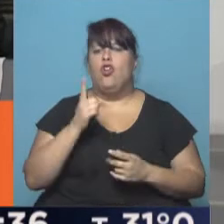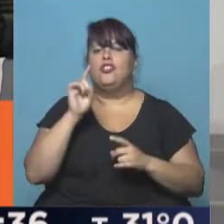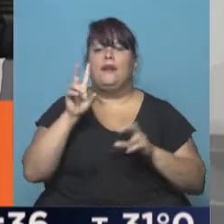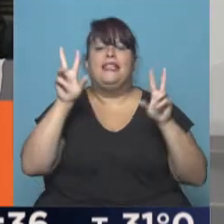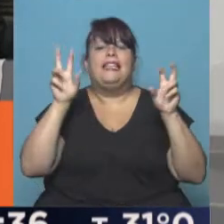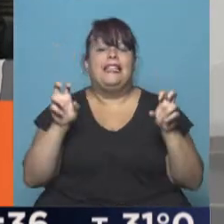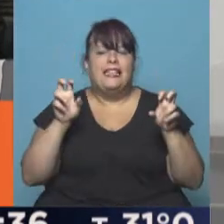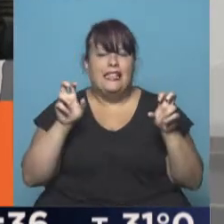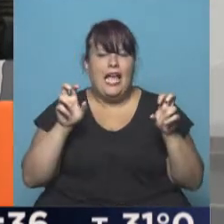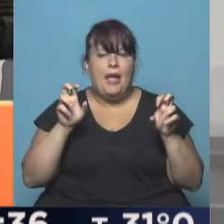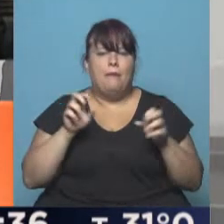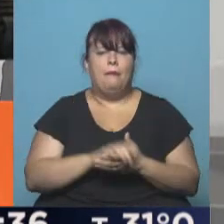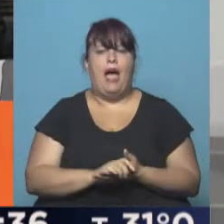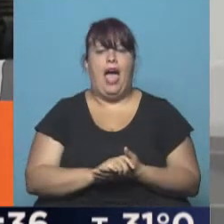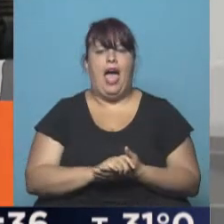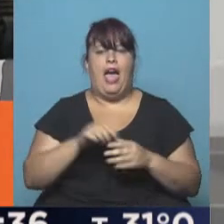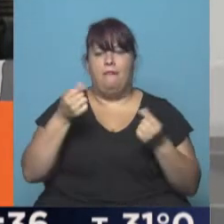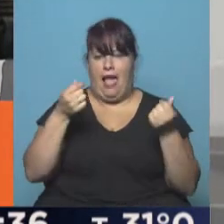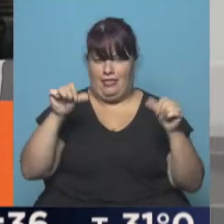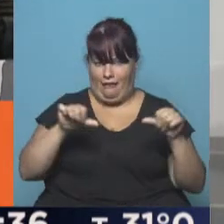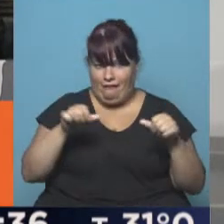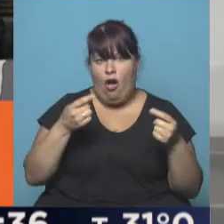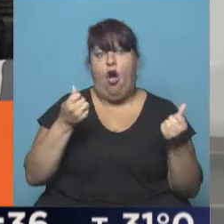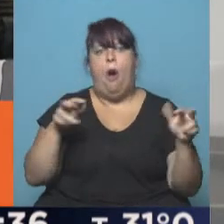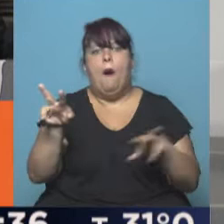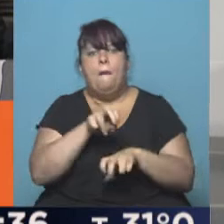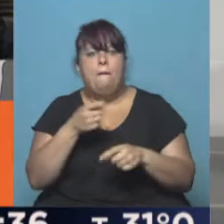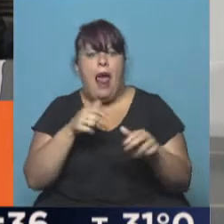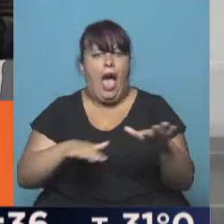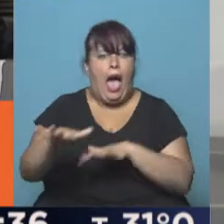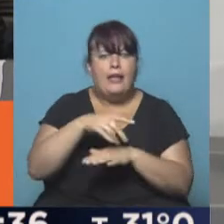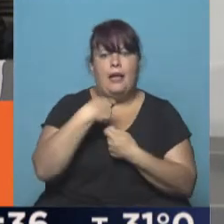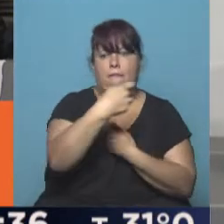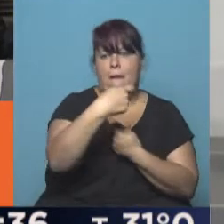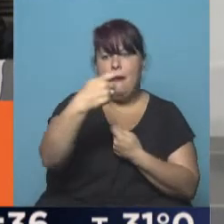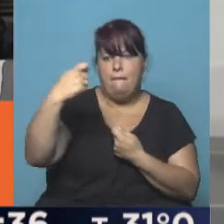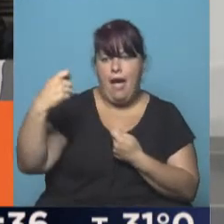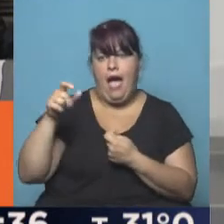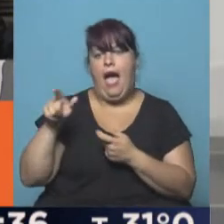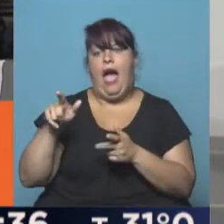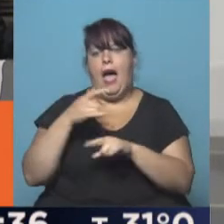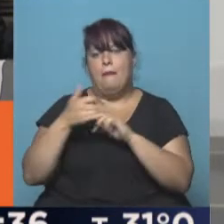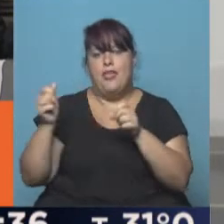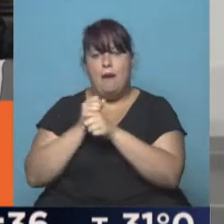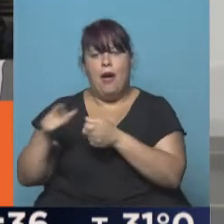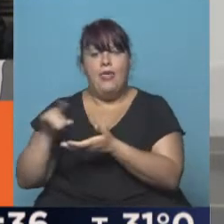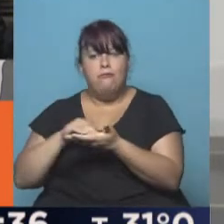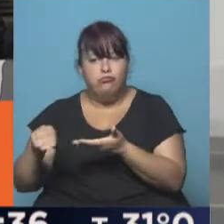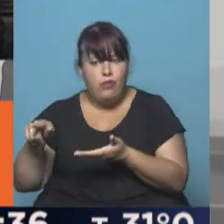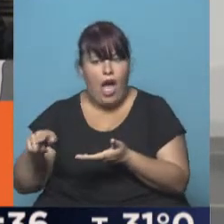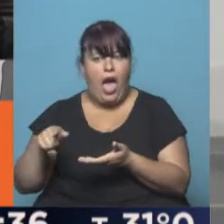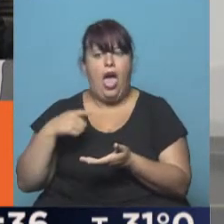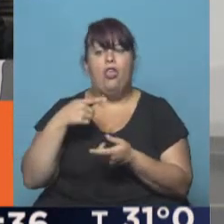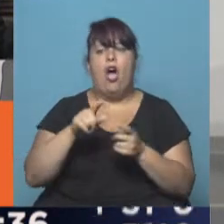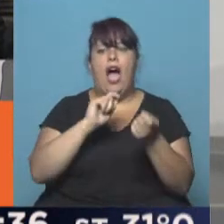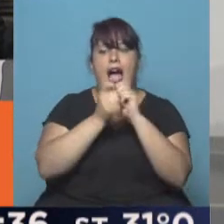tema el déficit fiscal o los recursos que se le asignaban en la media sanción de diputados a